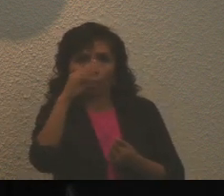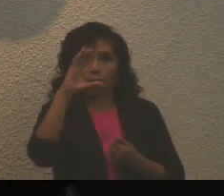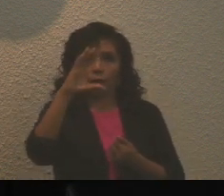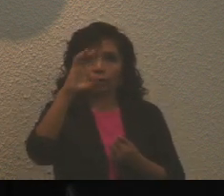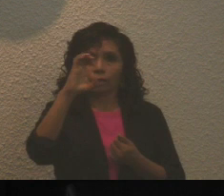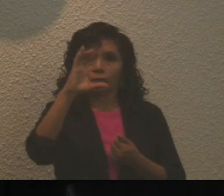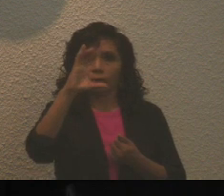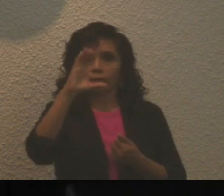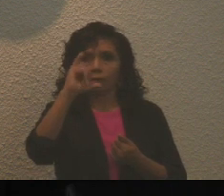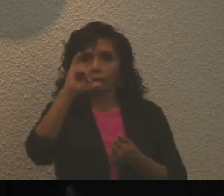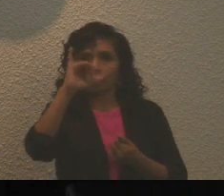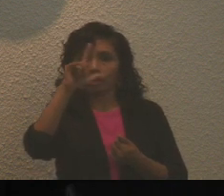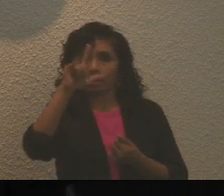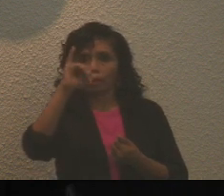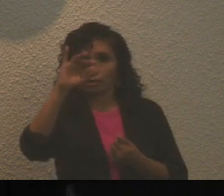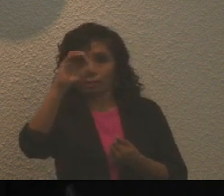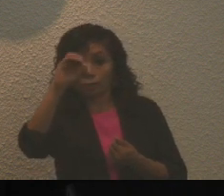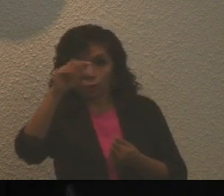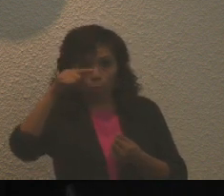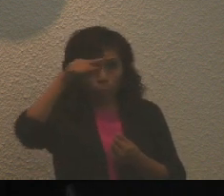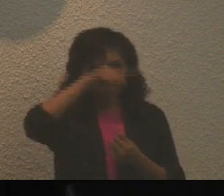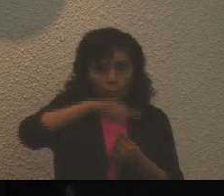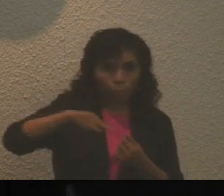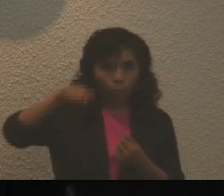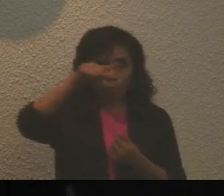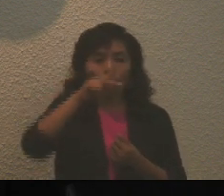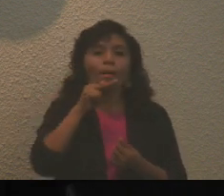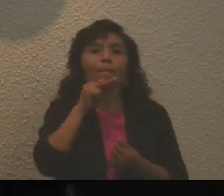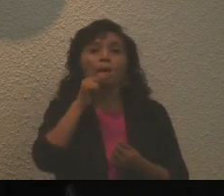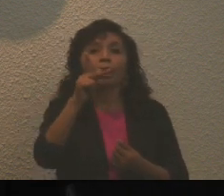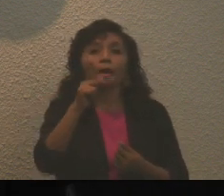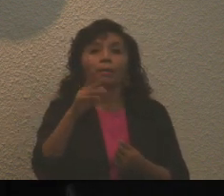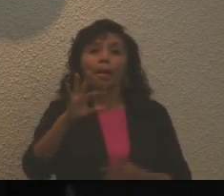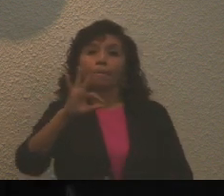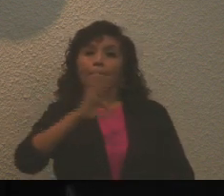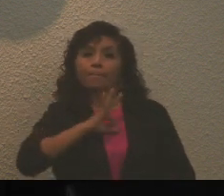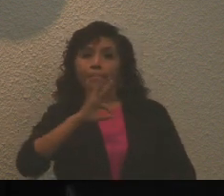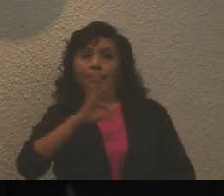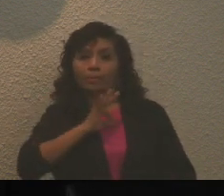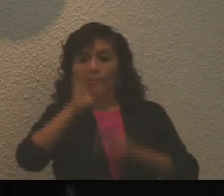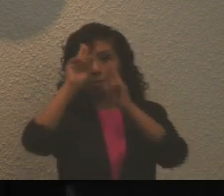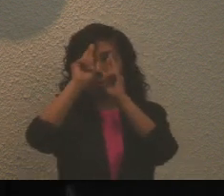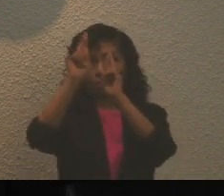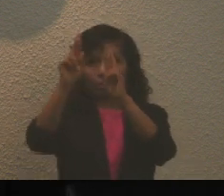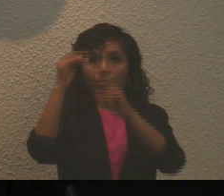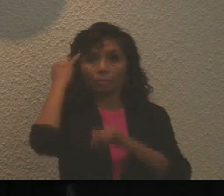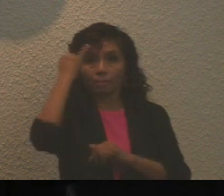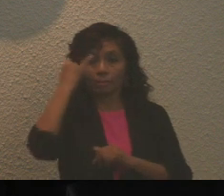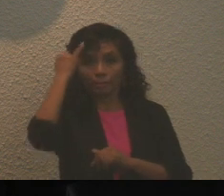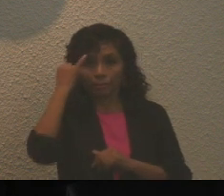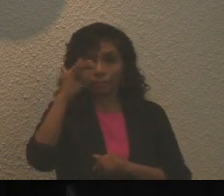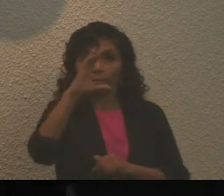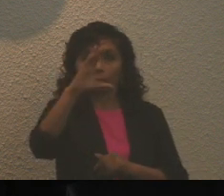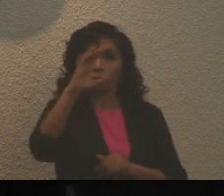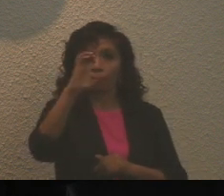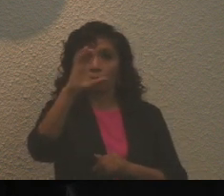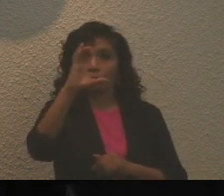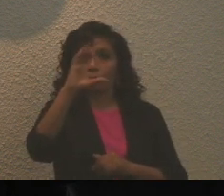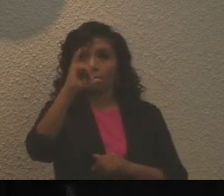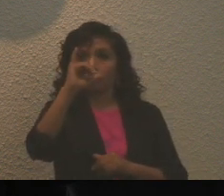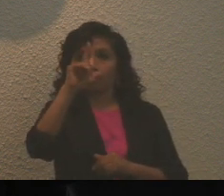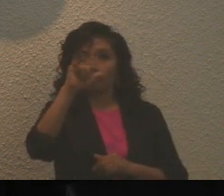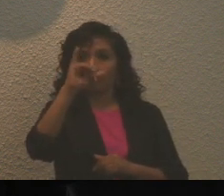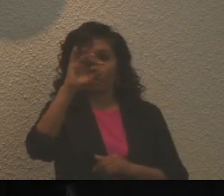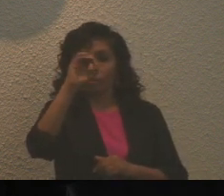superior las palabras Medalla al Mérito Indígena Maya Cecilio Chi, seguido